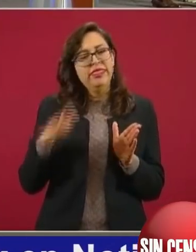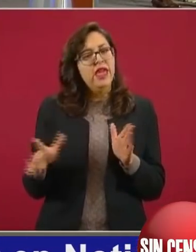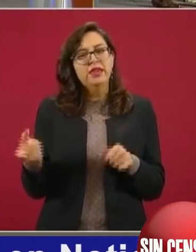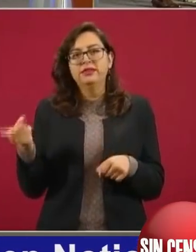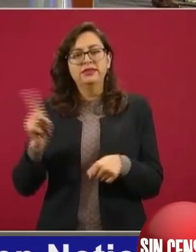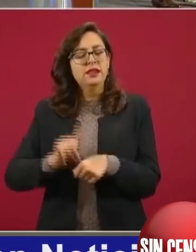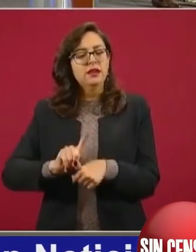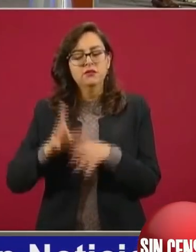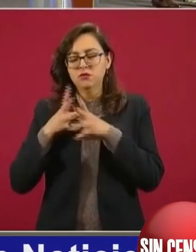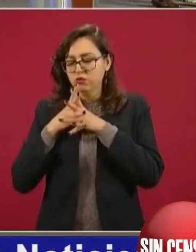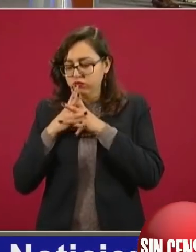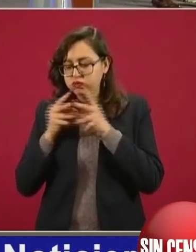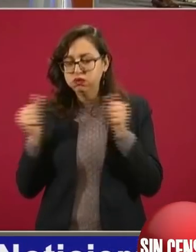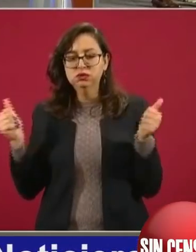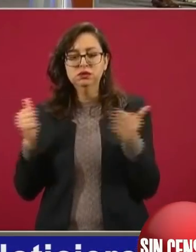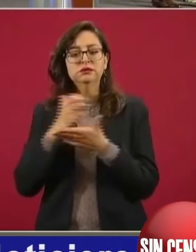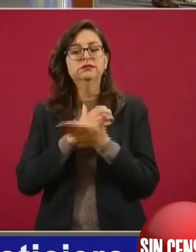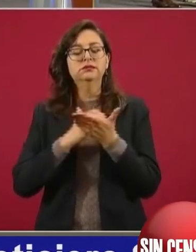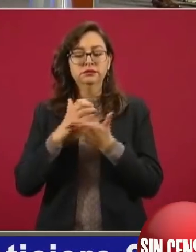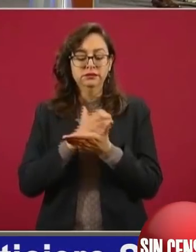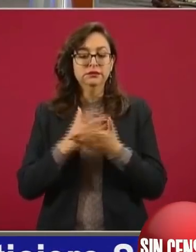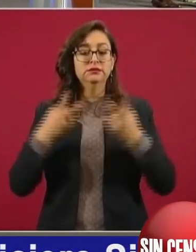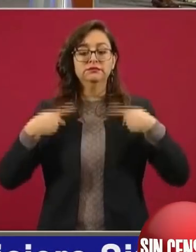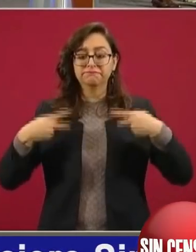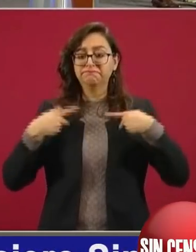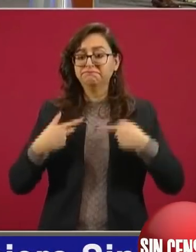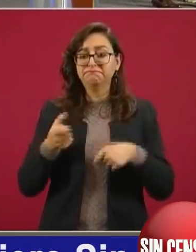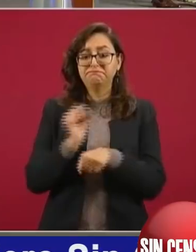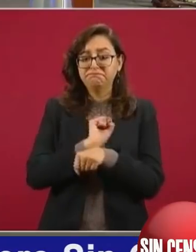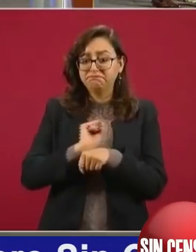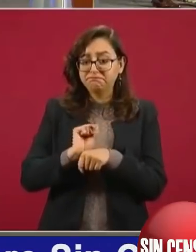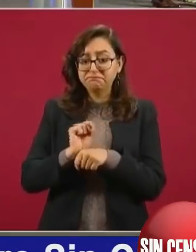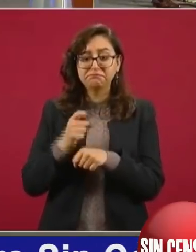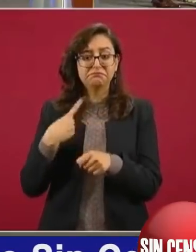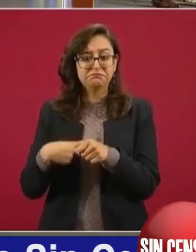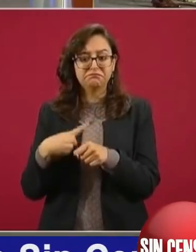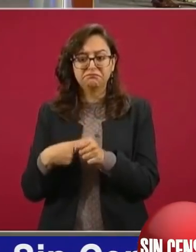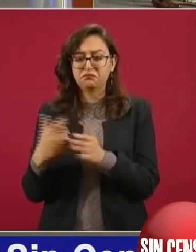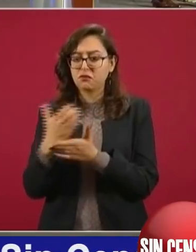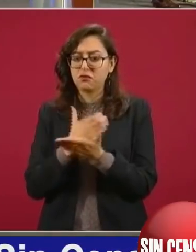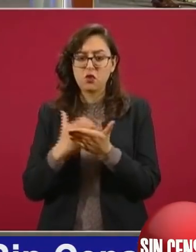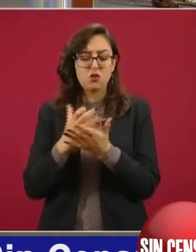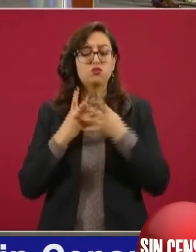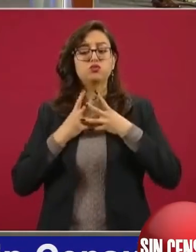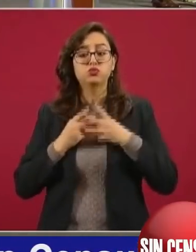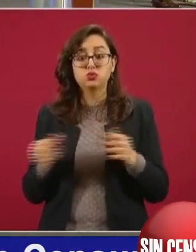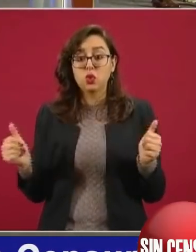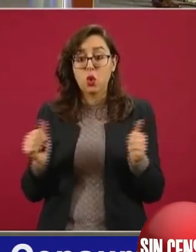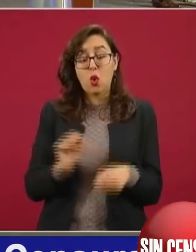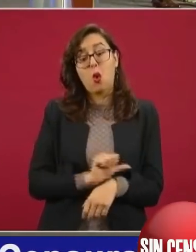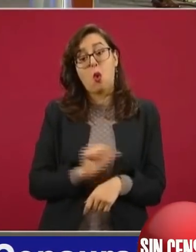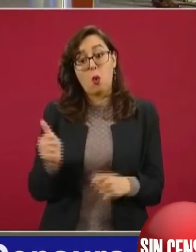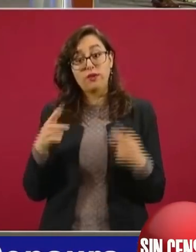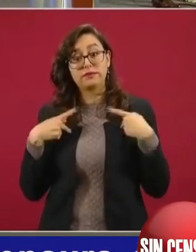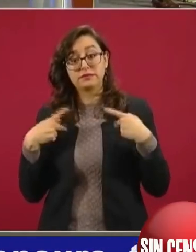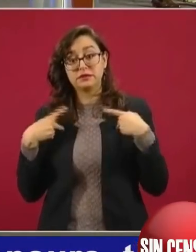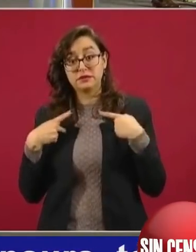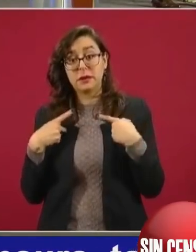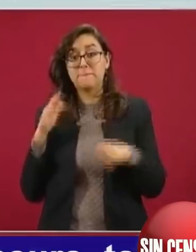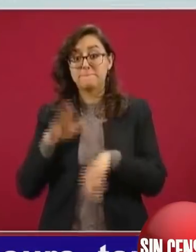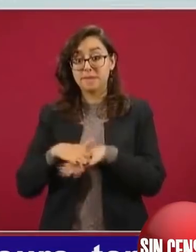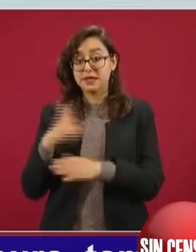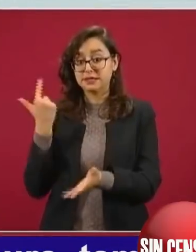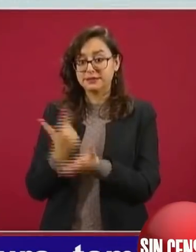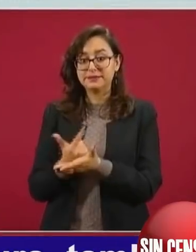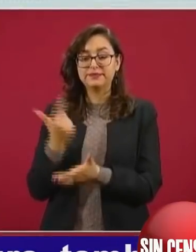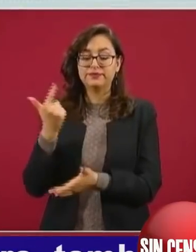contagiantes. Quienes tienen enfermedad leve se recuperan por completo, quienes tienen enfermedad grave pueden pasar algunas semanas, en